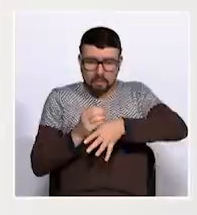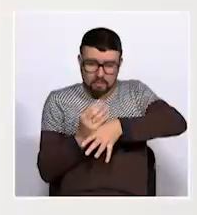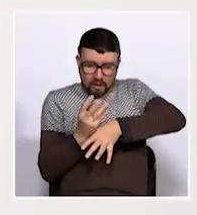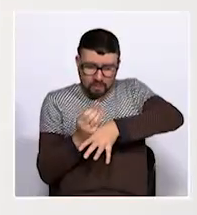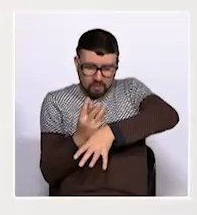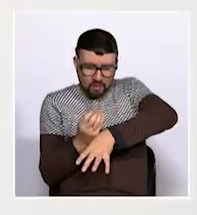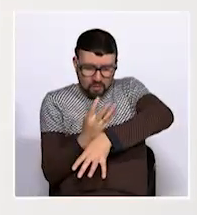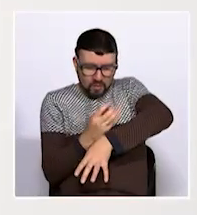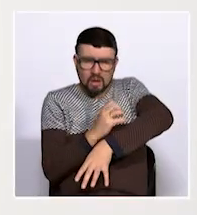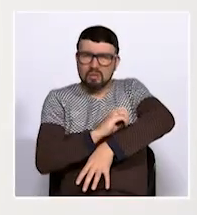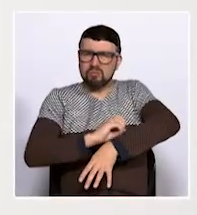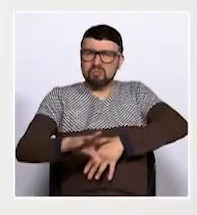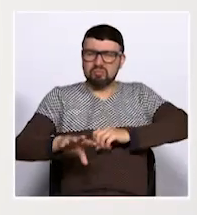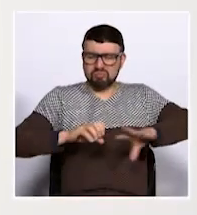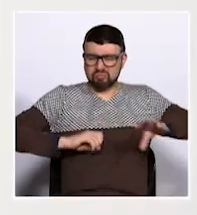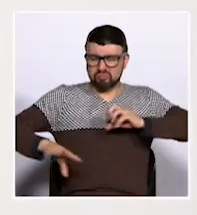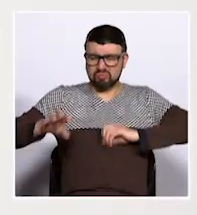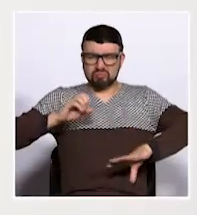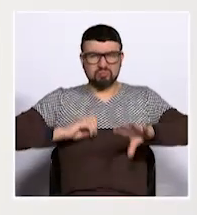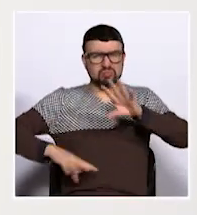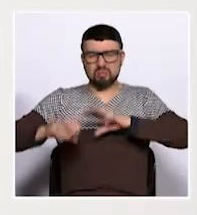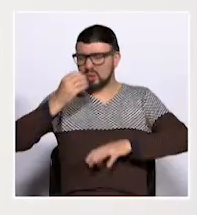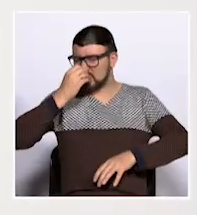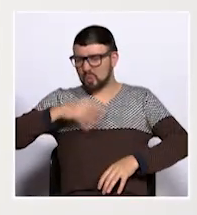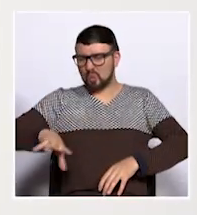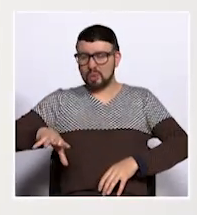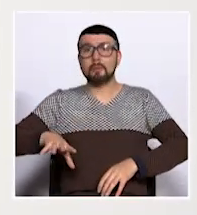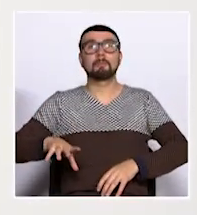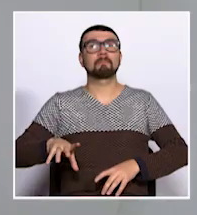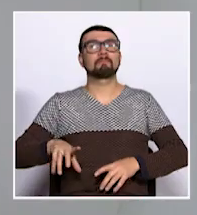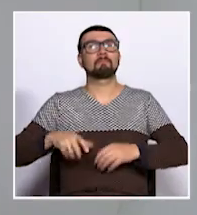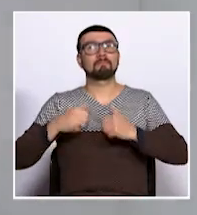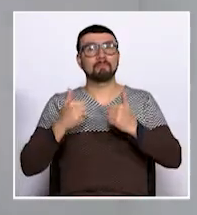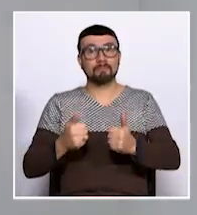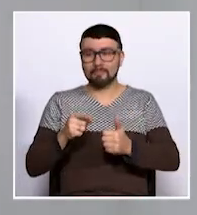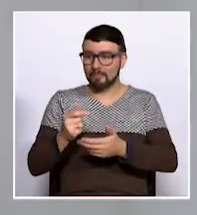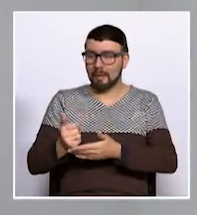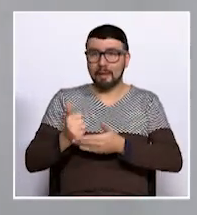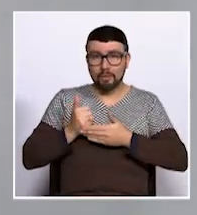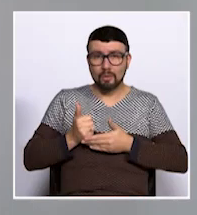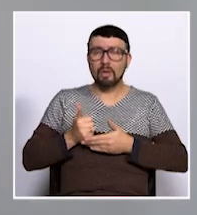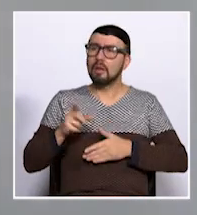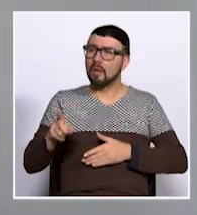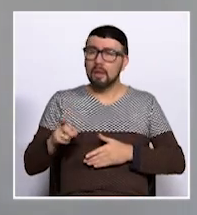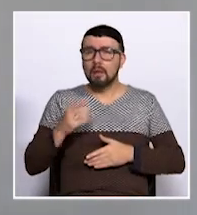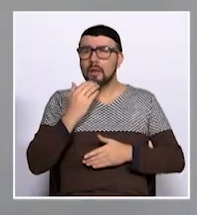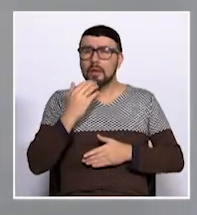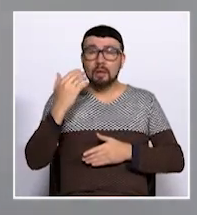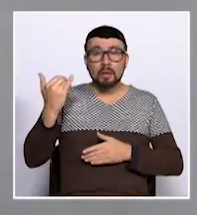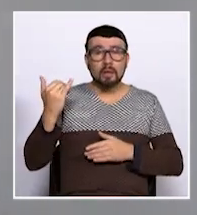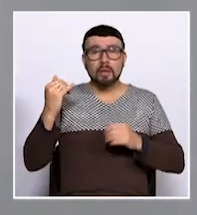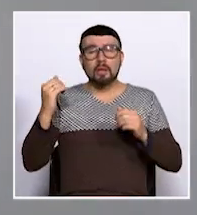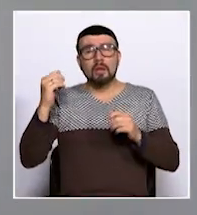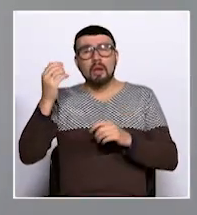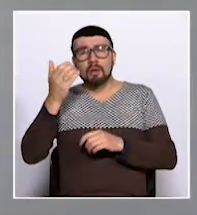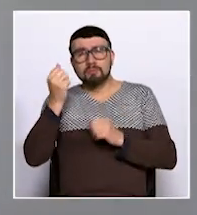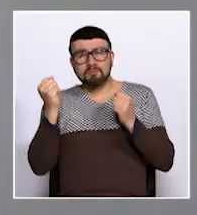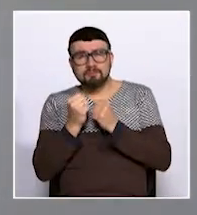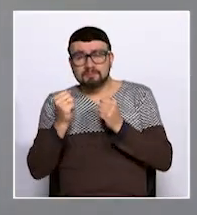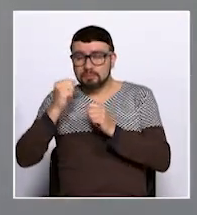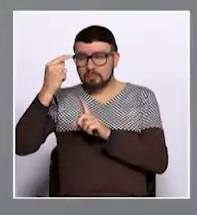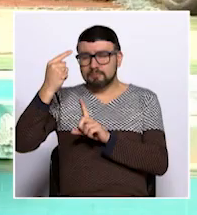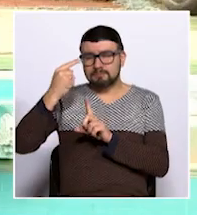poros, para que estos poros, por medio del sudor, que nos ayuda también a bajar la temperatura, nos ayuda a sacar esas